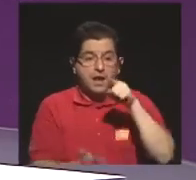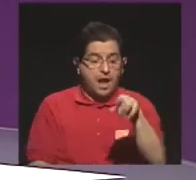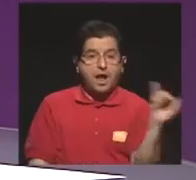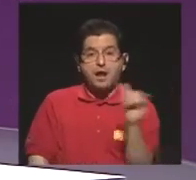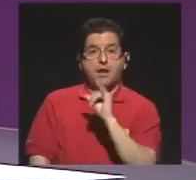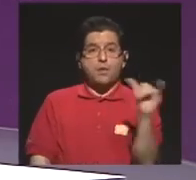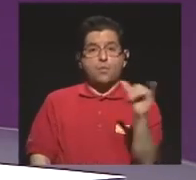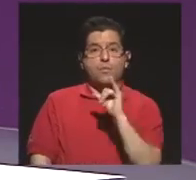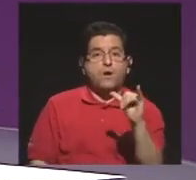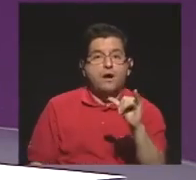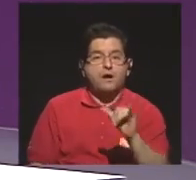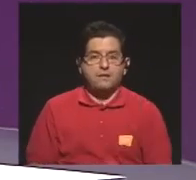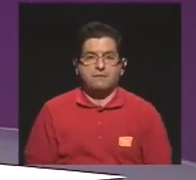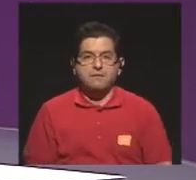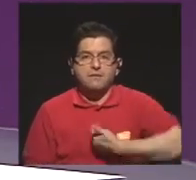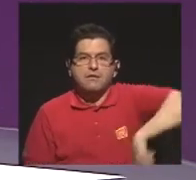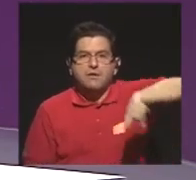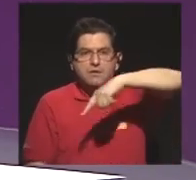también